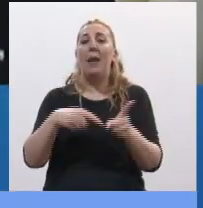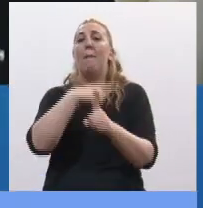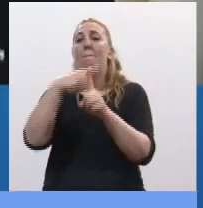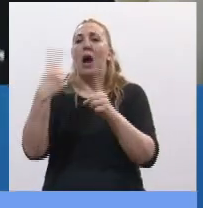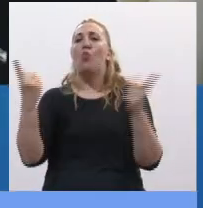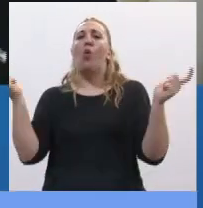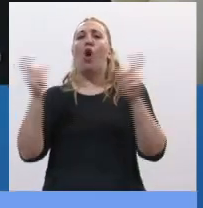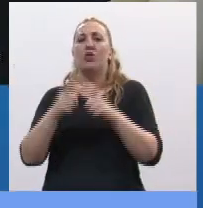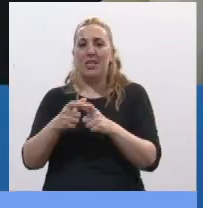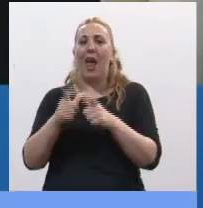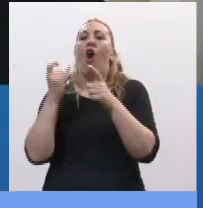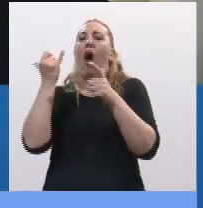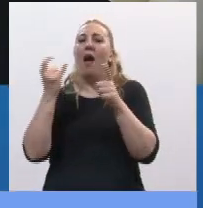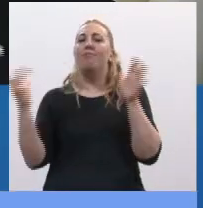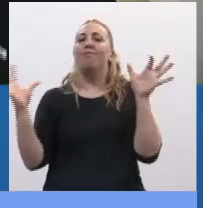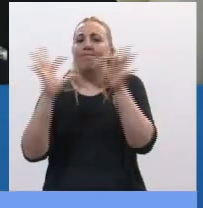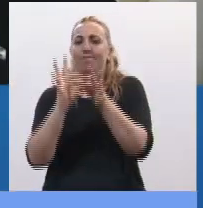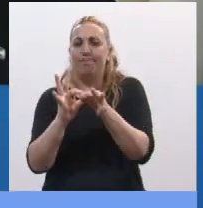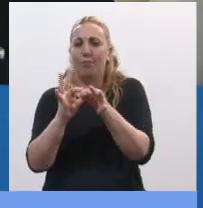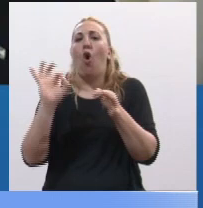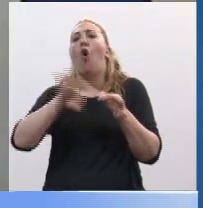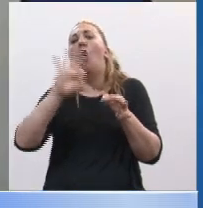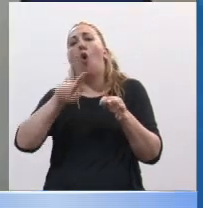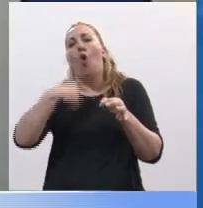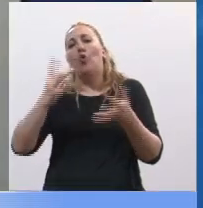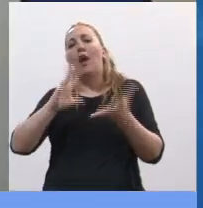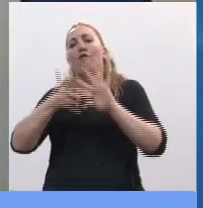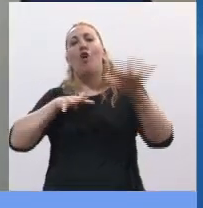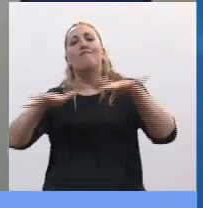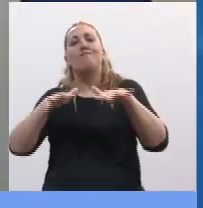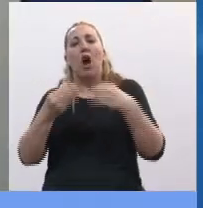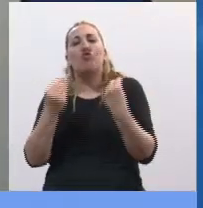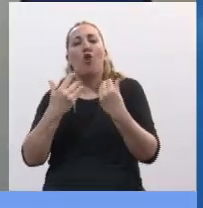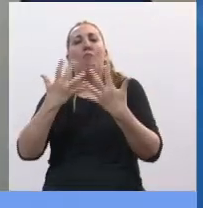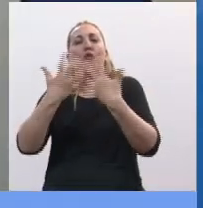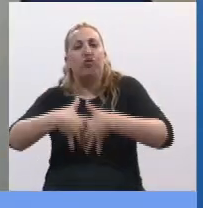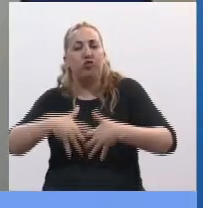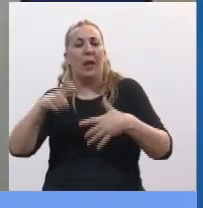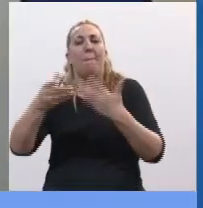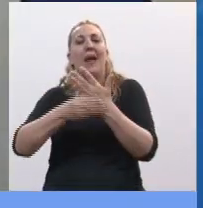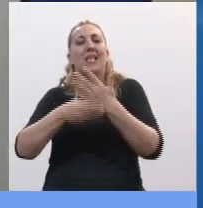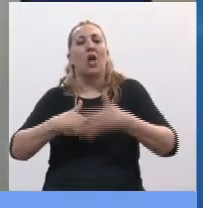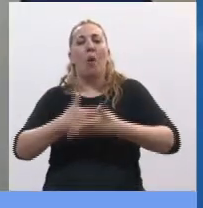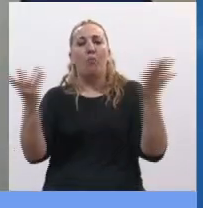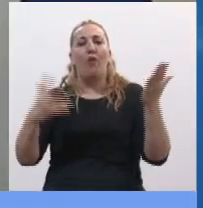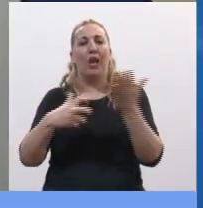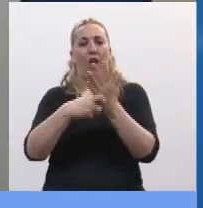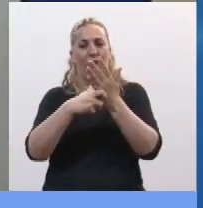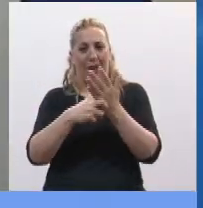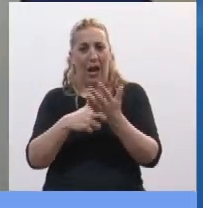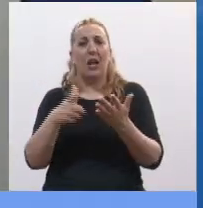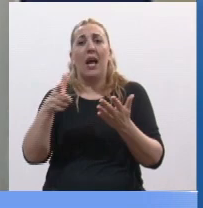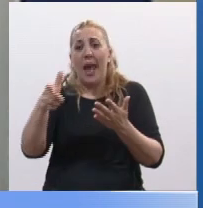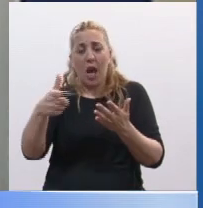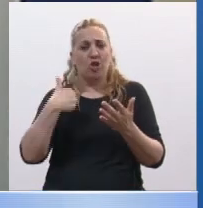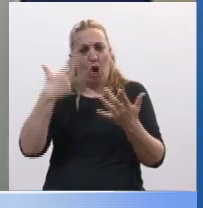sumar un consejo que realmente sea vinculante, u otra dinámica en el funcionamiento de la bicameral del Ministerio Público Fiscal. En eso